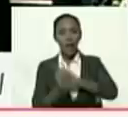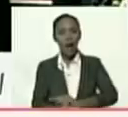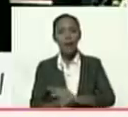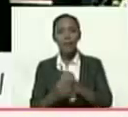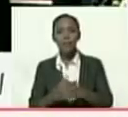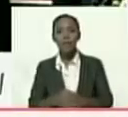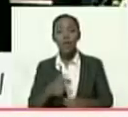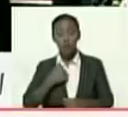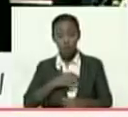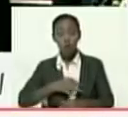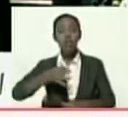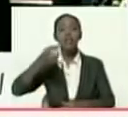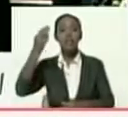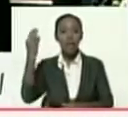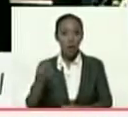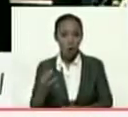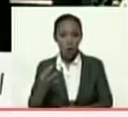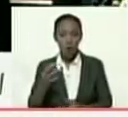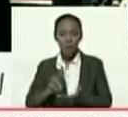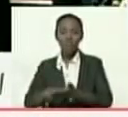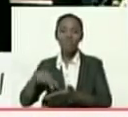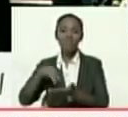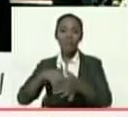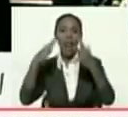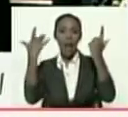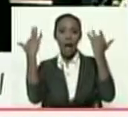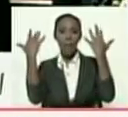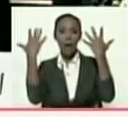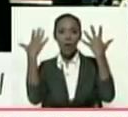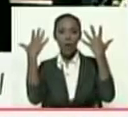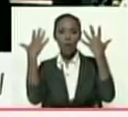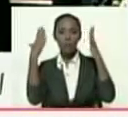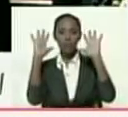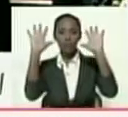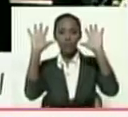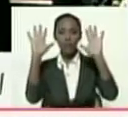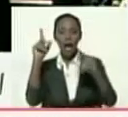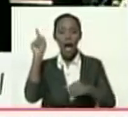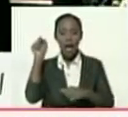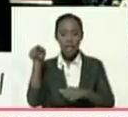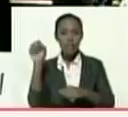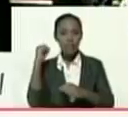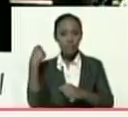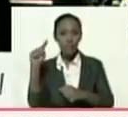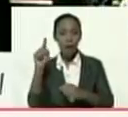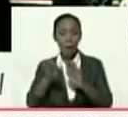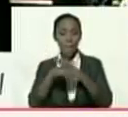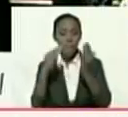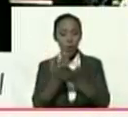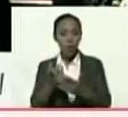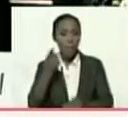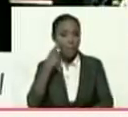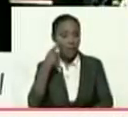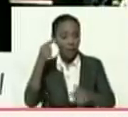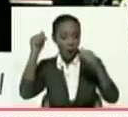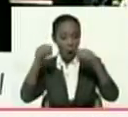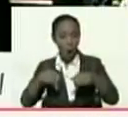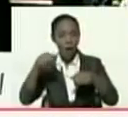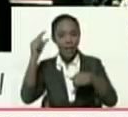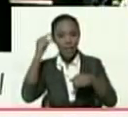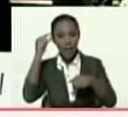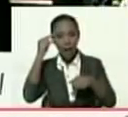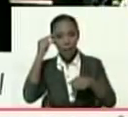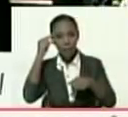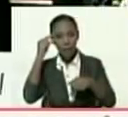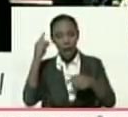seguros, sino que además levantamos nuestras manos para que así sea. Y que el mundo esté pendiente, porque hoy,